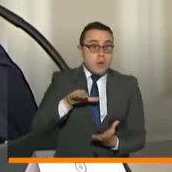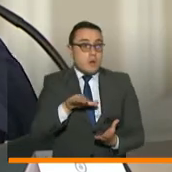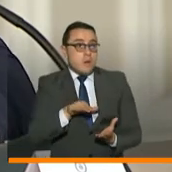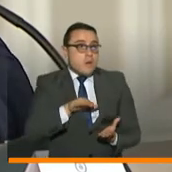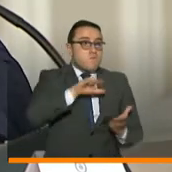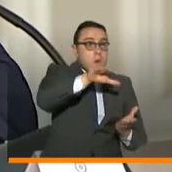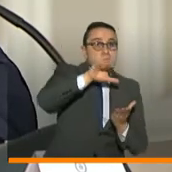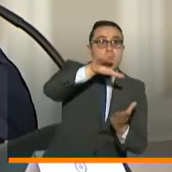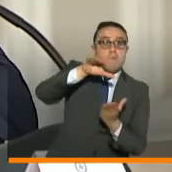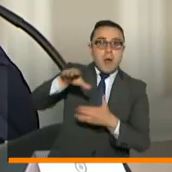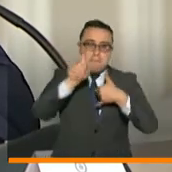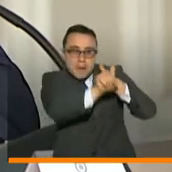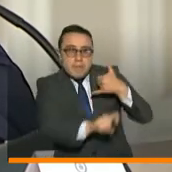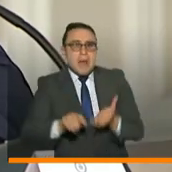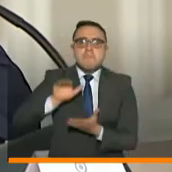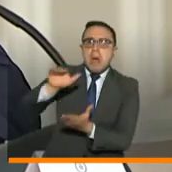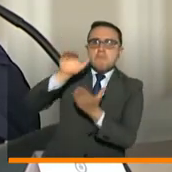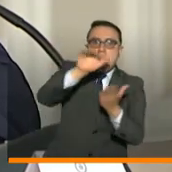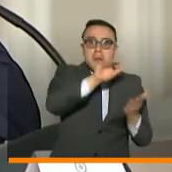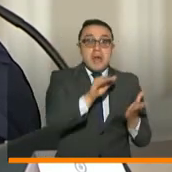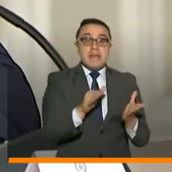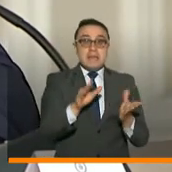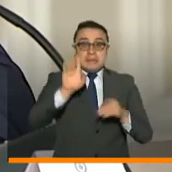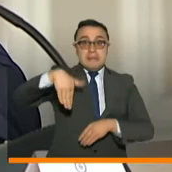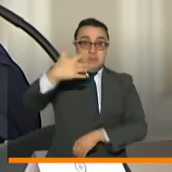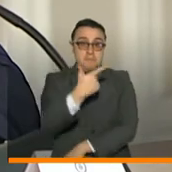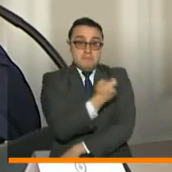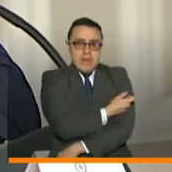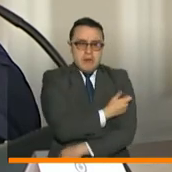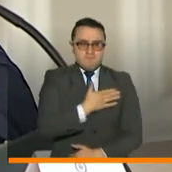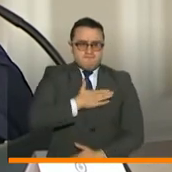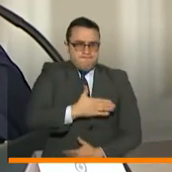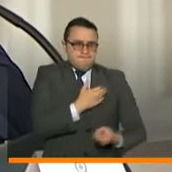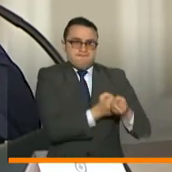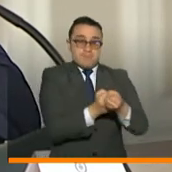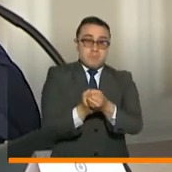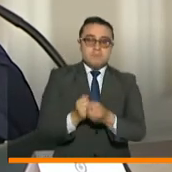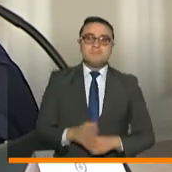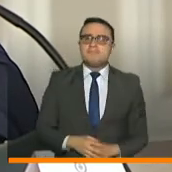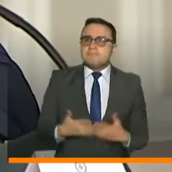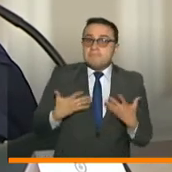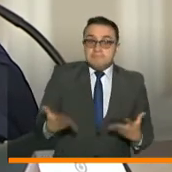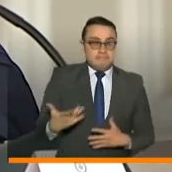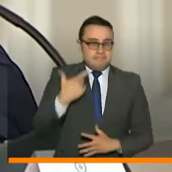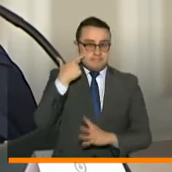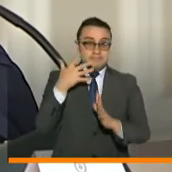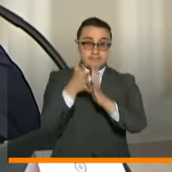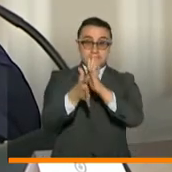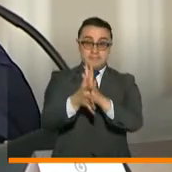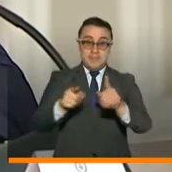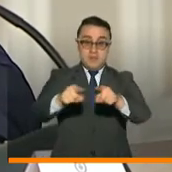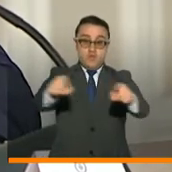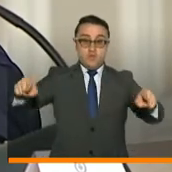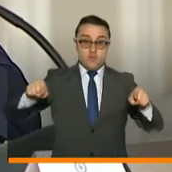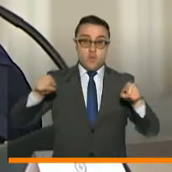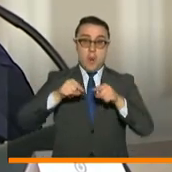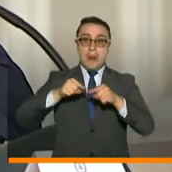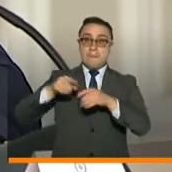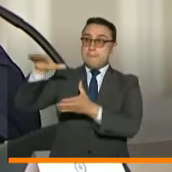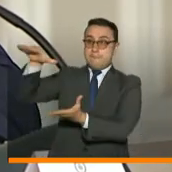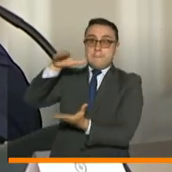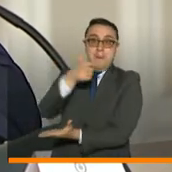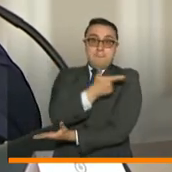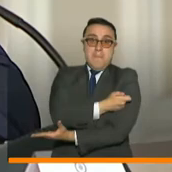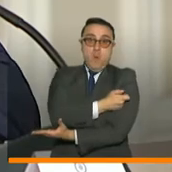un tercer tema tiene que ver con los diferentes anillos que tendremos alrededor de no solamente los sitios de almacenamiento pero los sitios